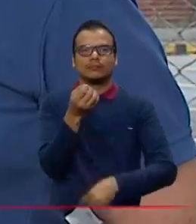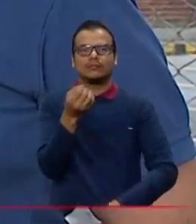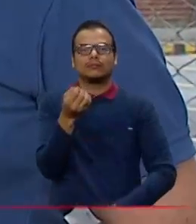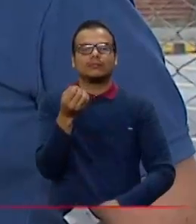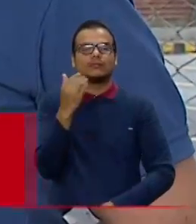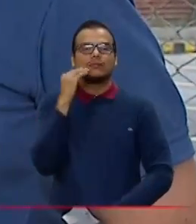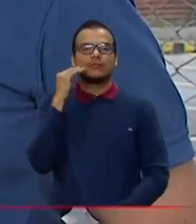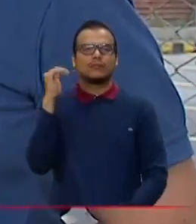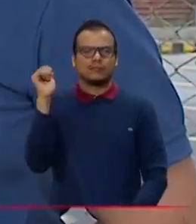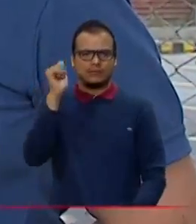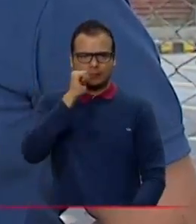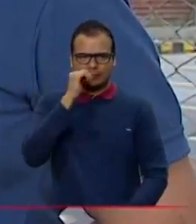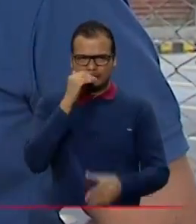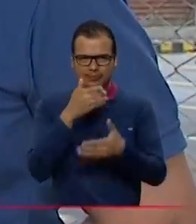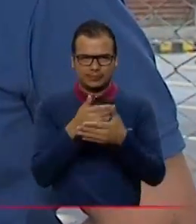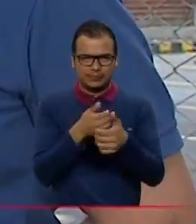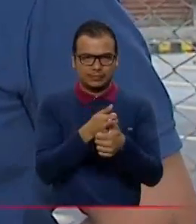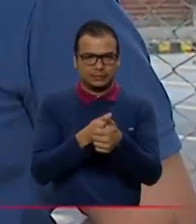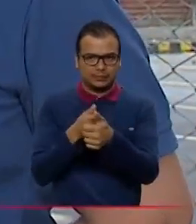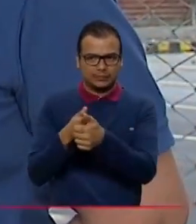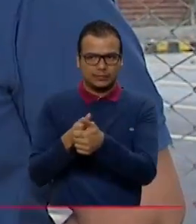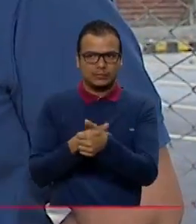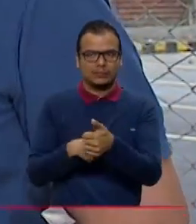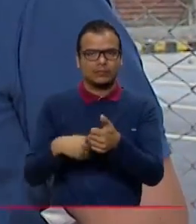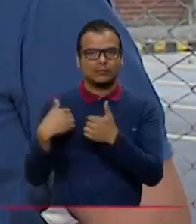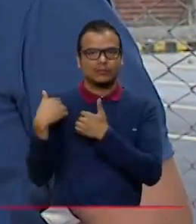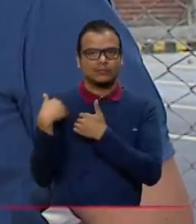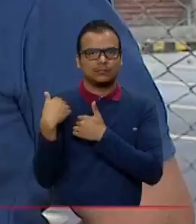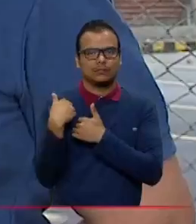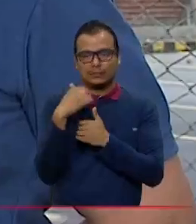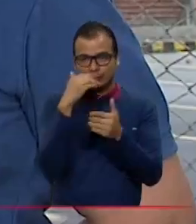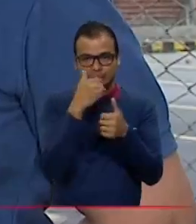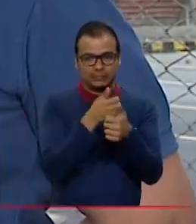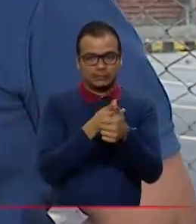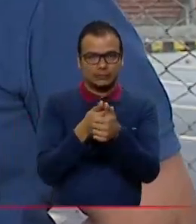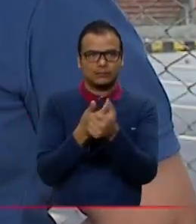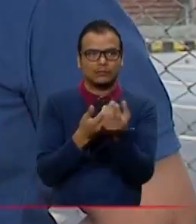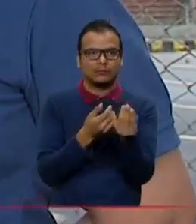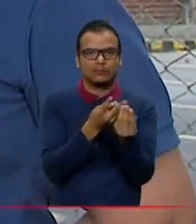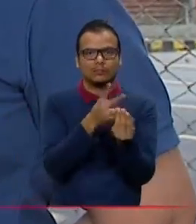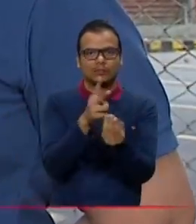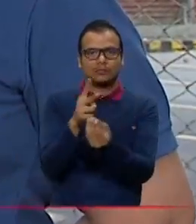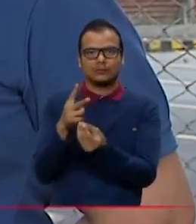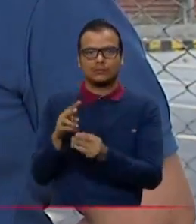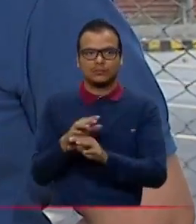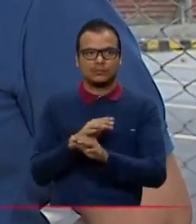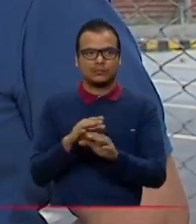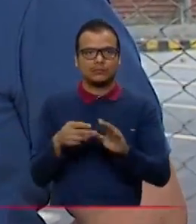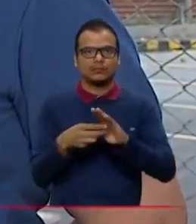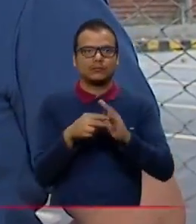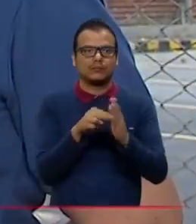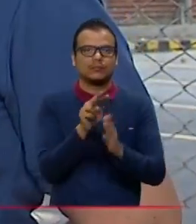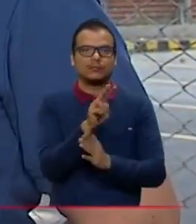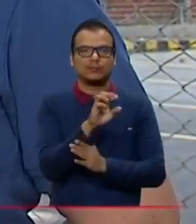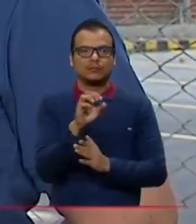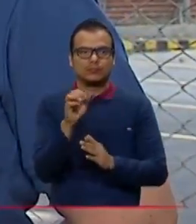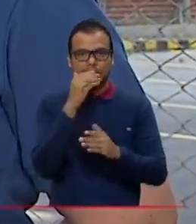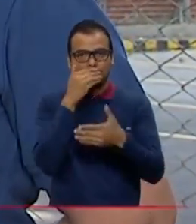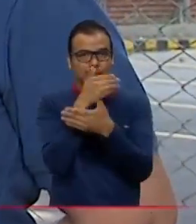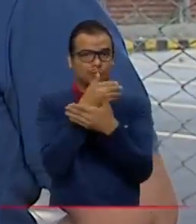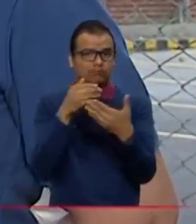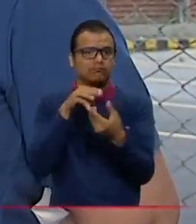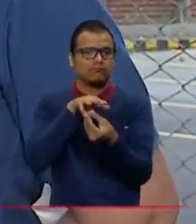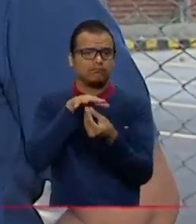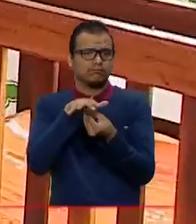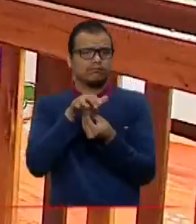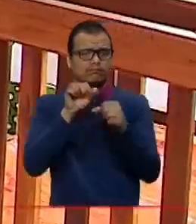cada una manejamos 12 niños, o sea que digamos que más o menos 200 niños están en este momentico en sus casas corriendo pues ciertos riesgos porque